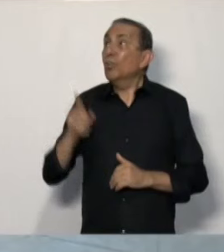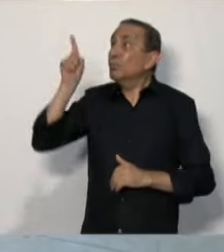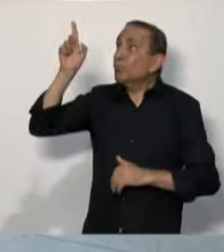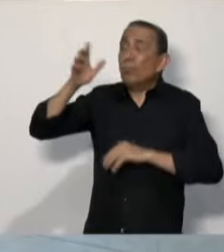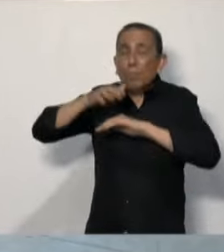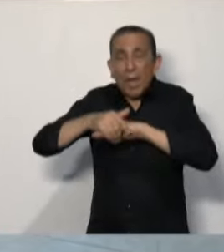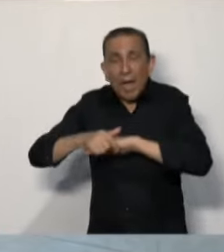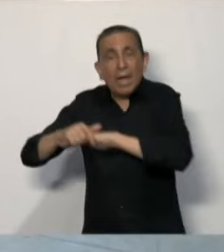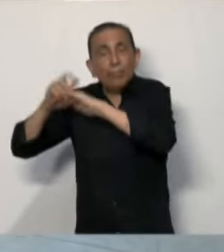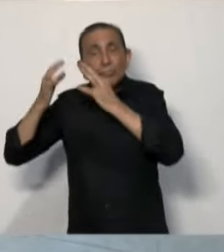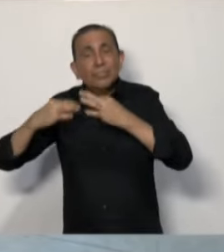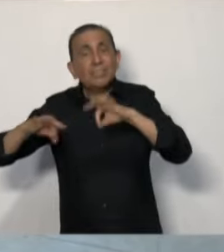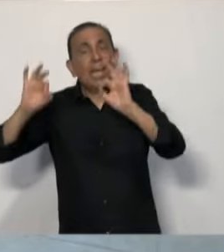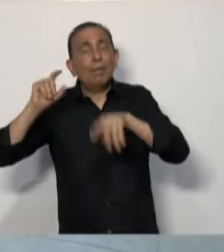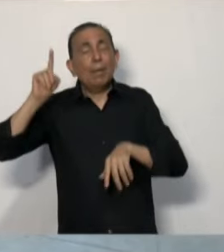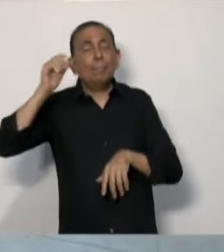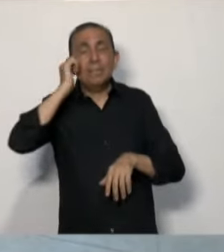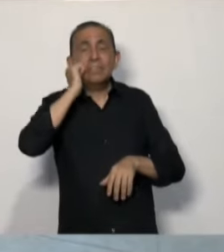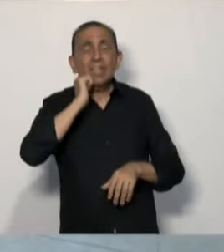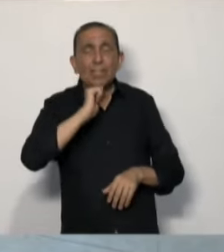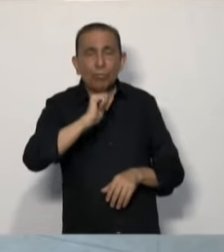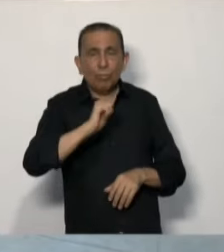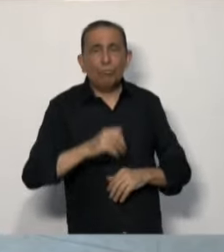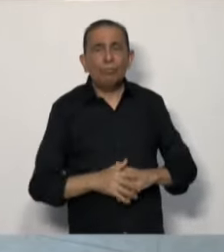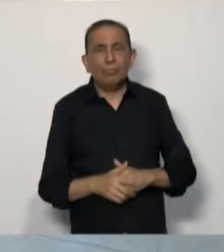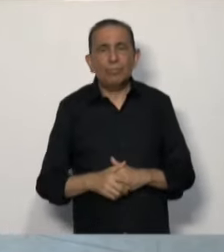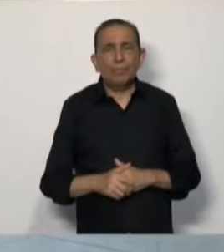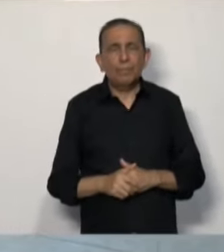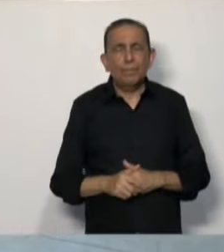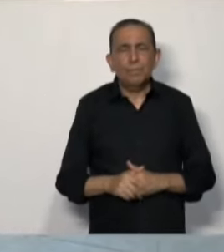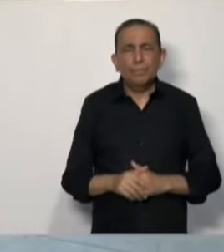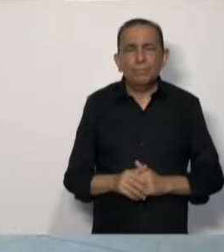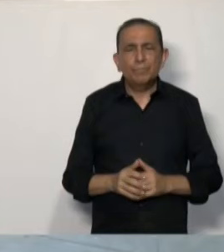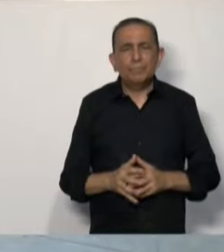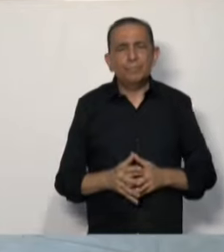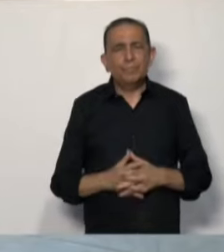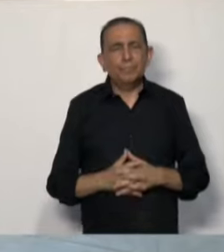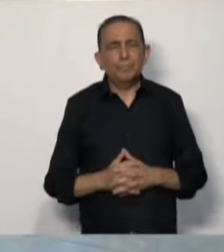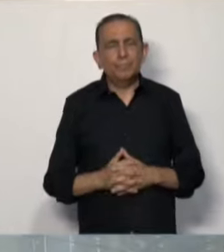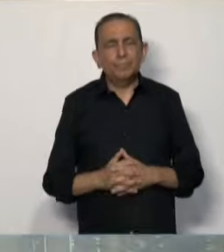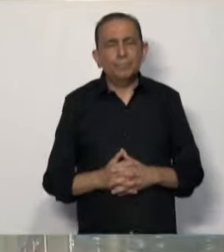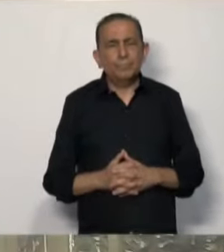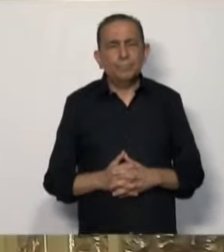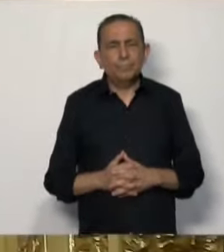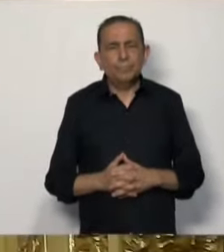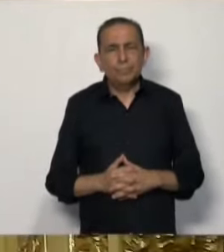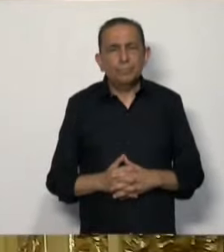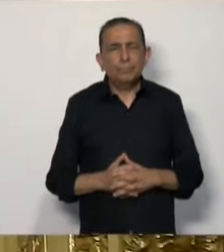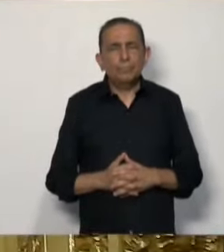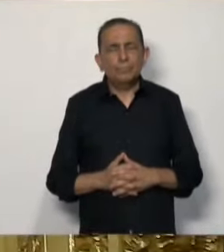Monseñor Jorge García Cuerva, arzobispo de Buenos Aires y primado de la Argentina.